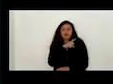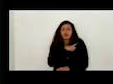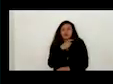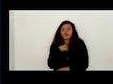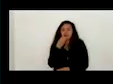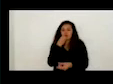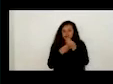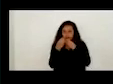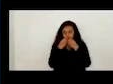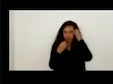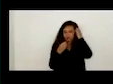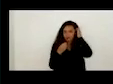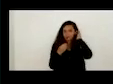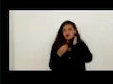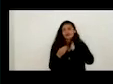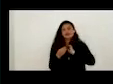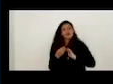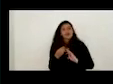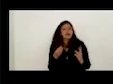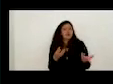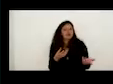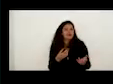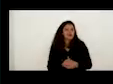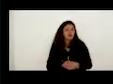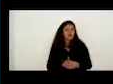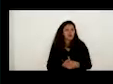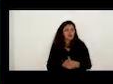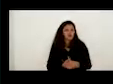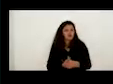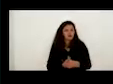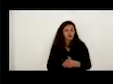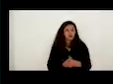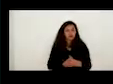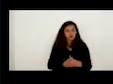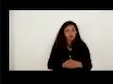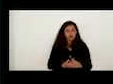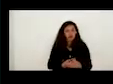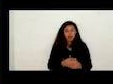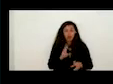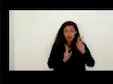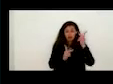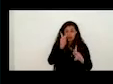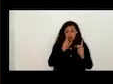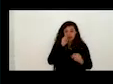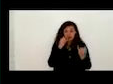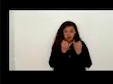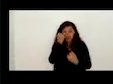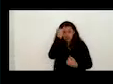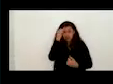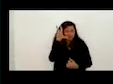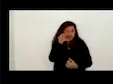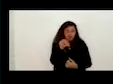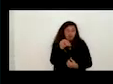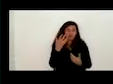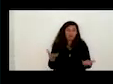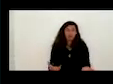Generalmente no se les da un énfasis hacia las verduras y la gran mayoría de las personas